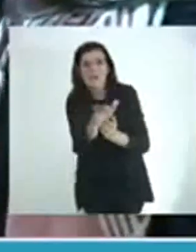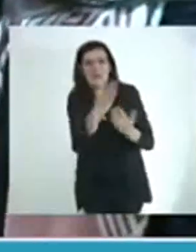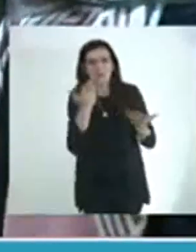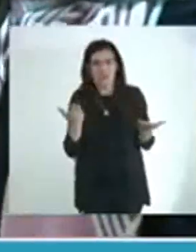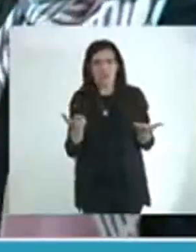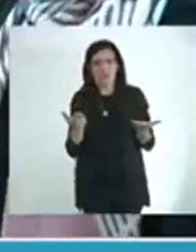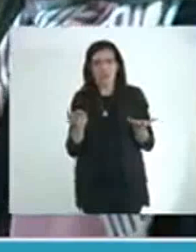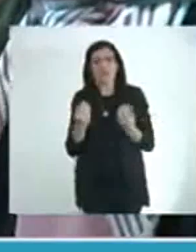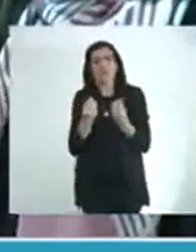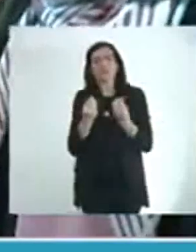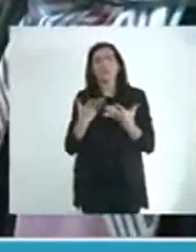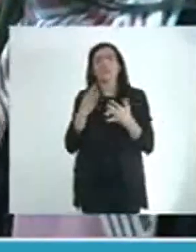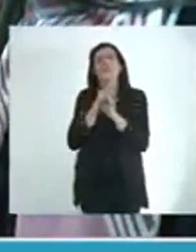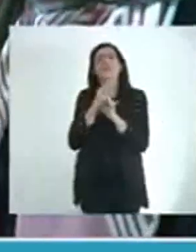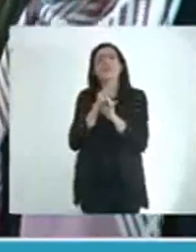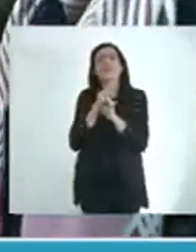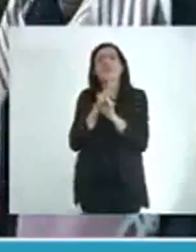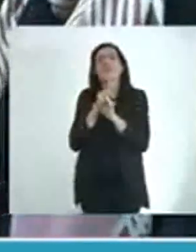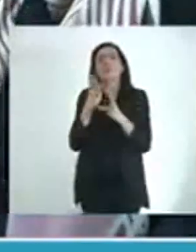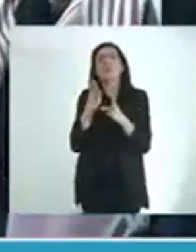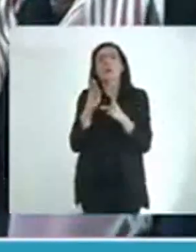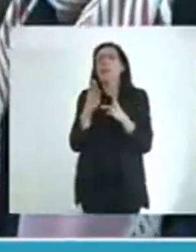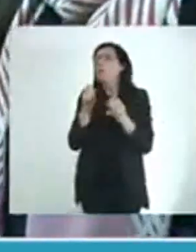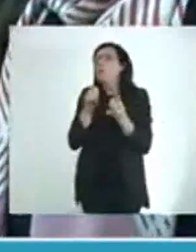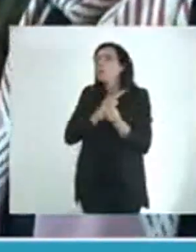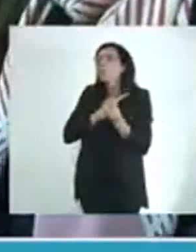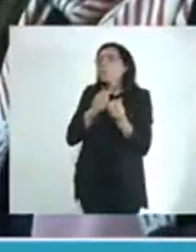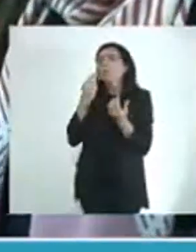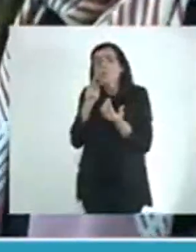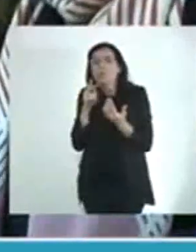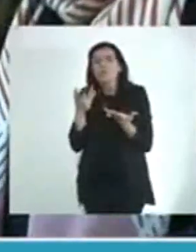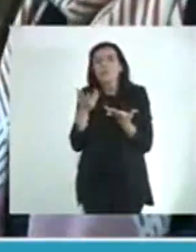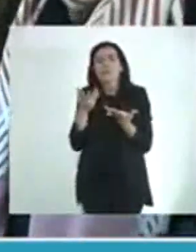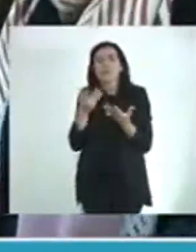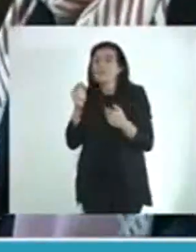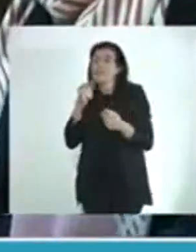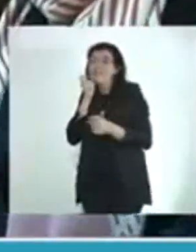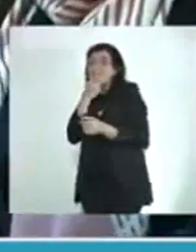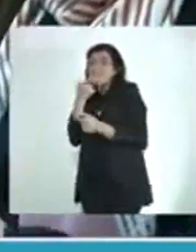veces es solamente en la escuela donde lo puedes acceder y en la casa